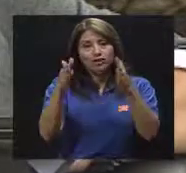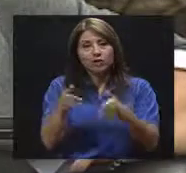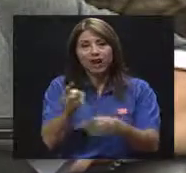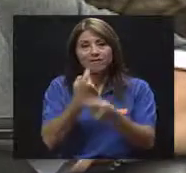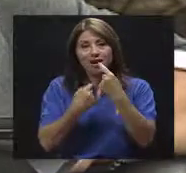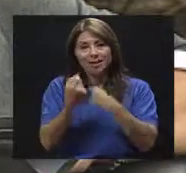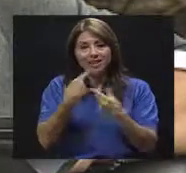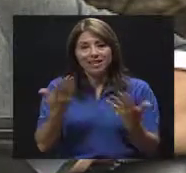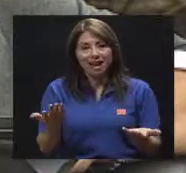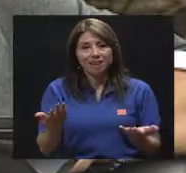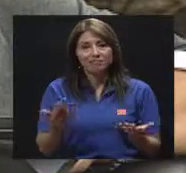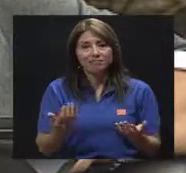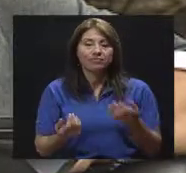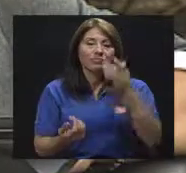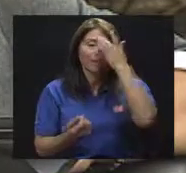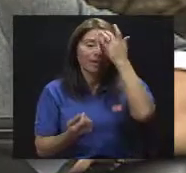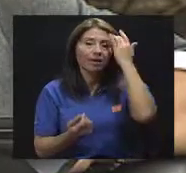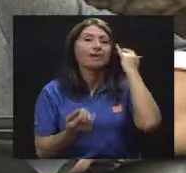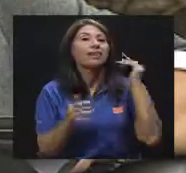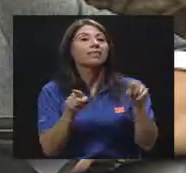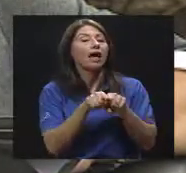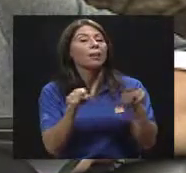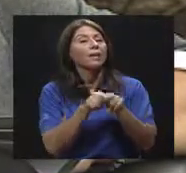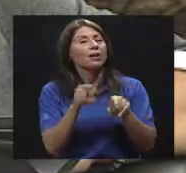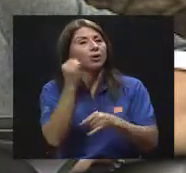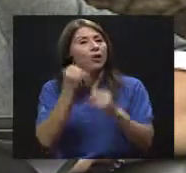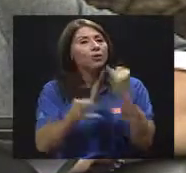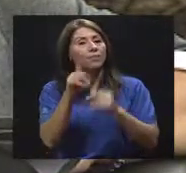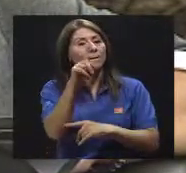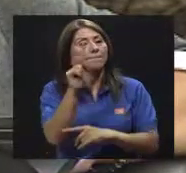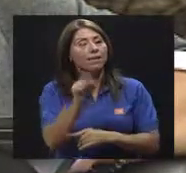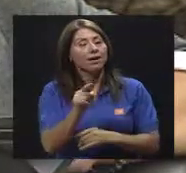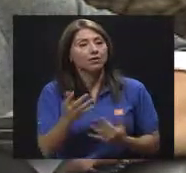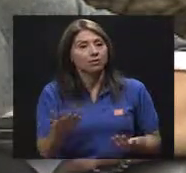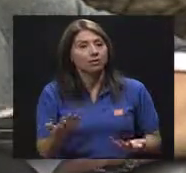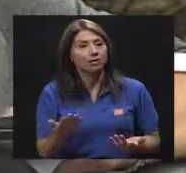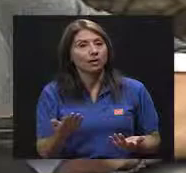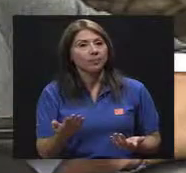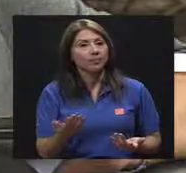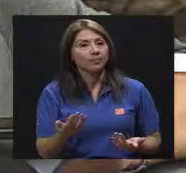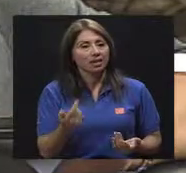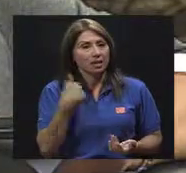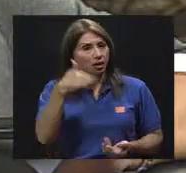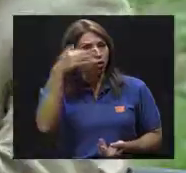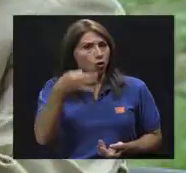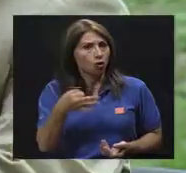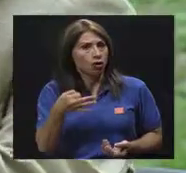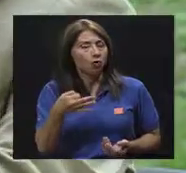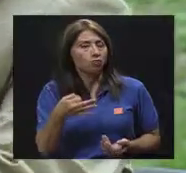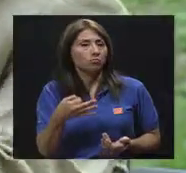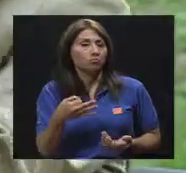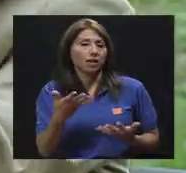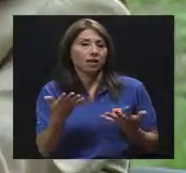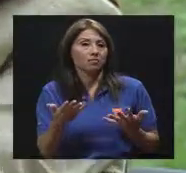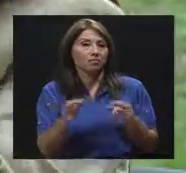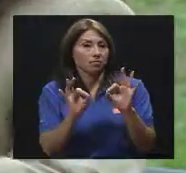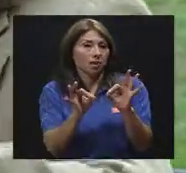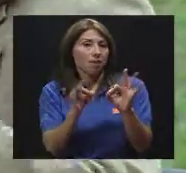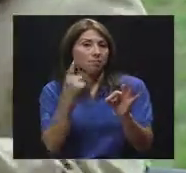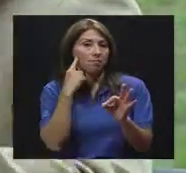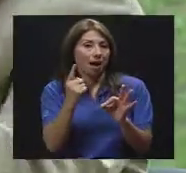farmacia. Y también hay una, ¿verdad?, una última pregunta que hubo ahí que yo creo que vale para retomar lo